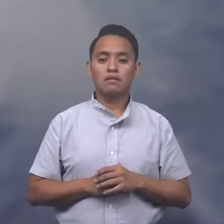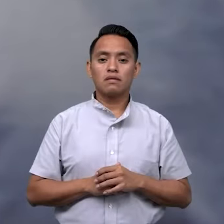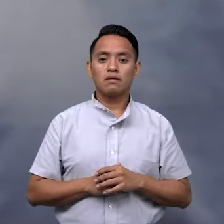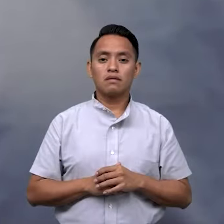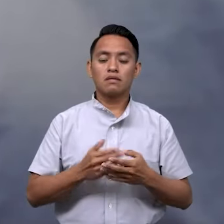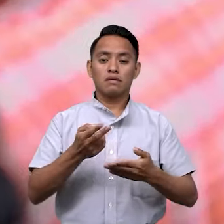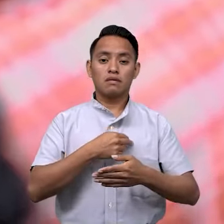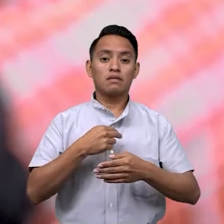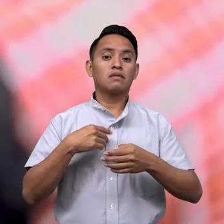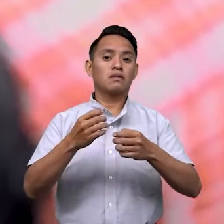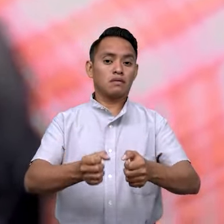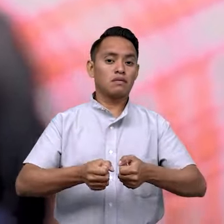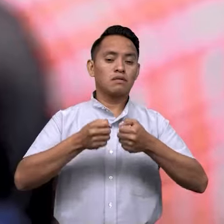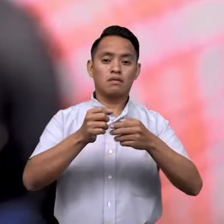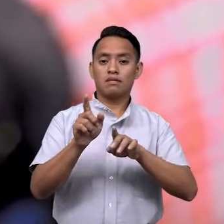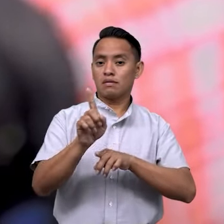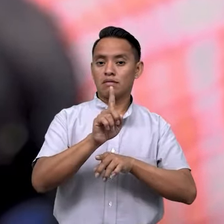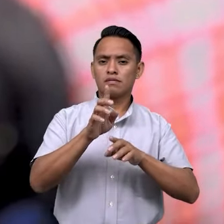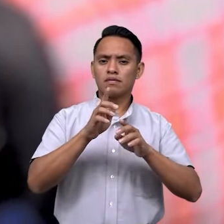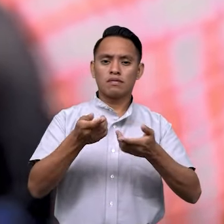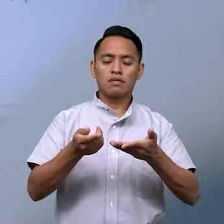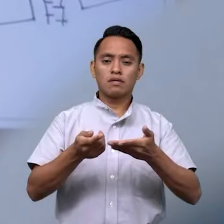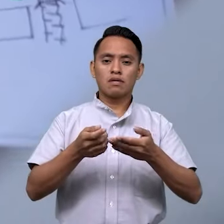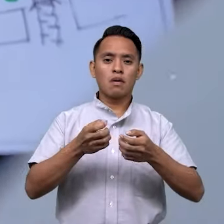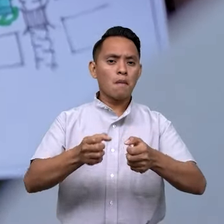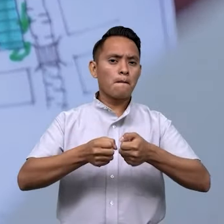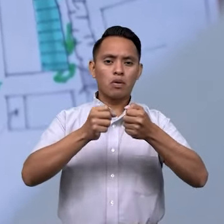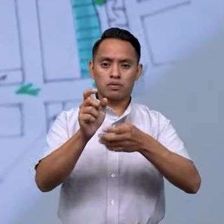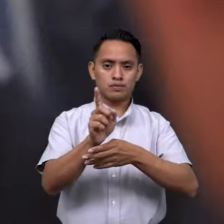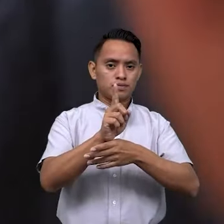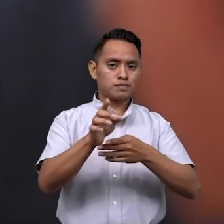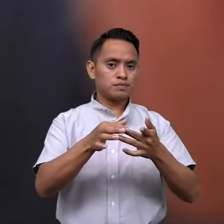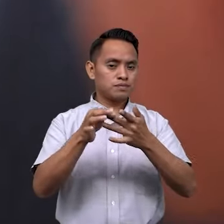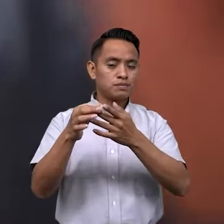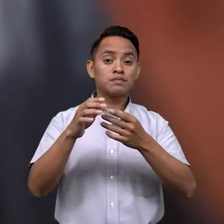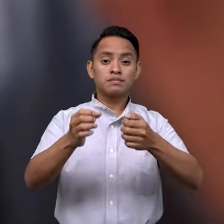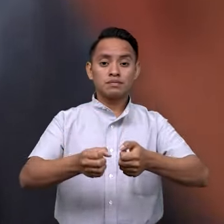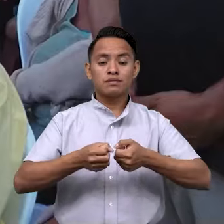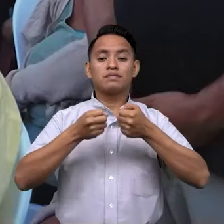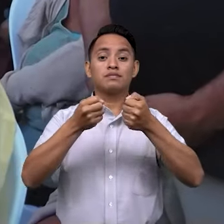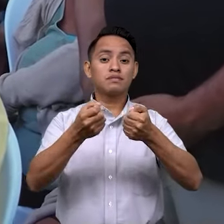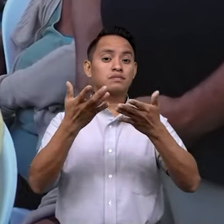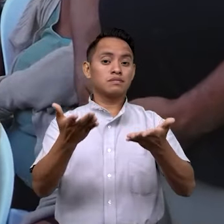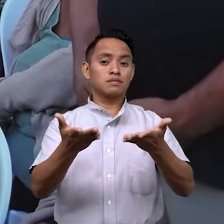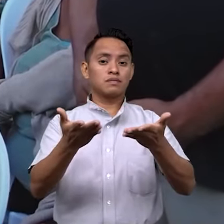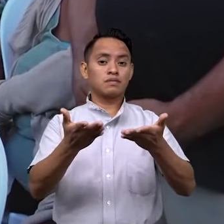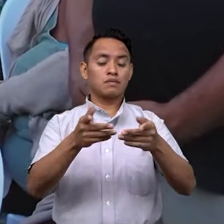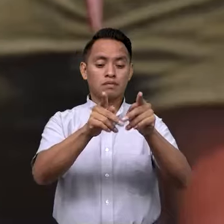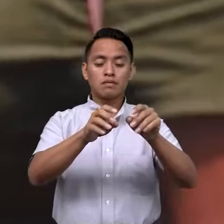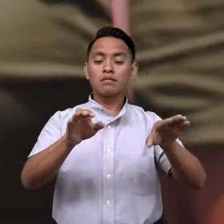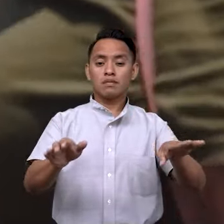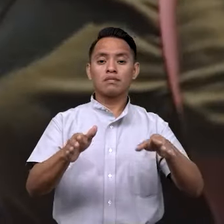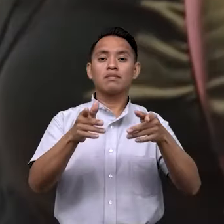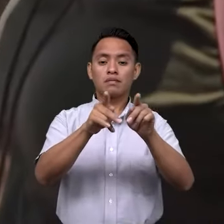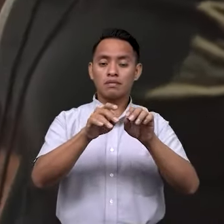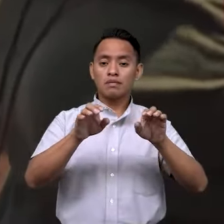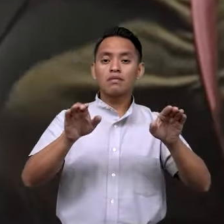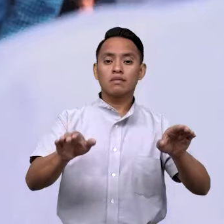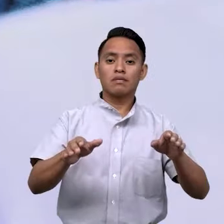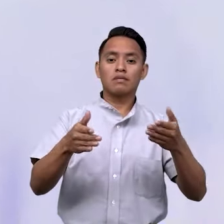Para ser héroes no necesitamos superpoderes. Para ser héroes necesitamos un plan. Un